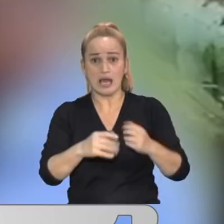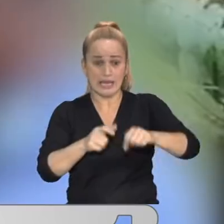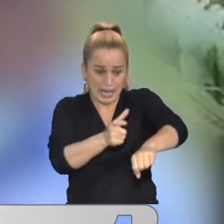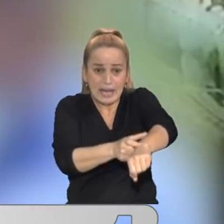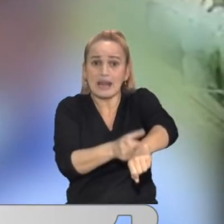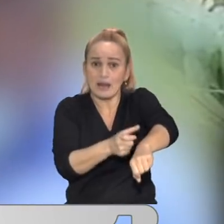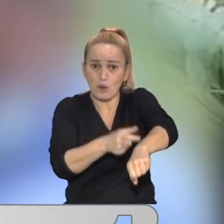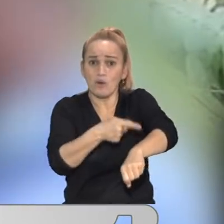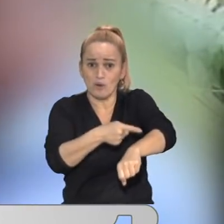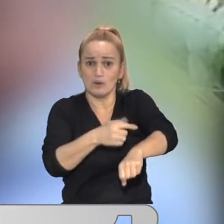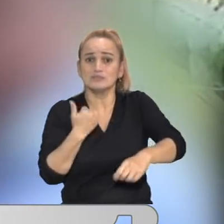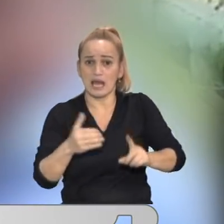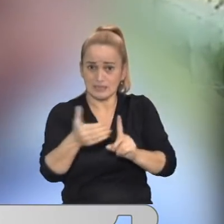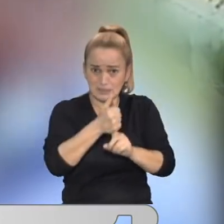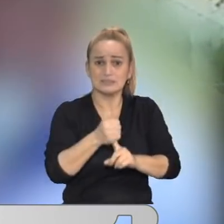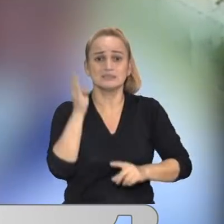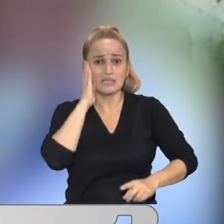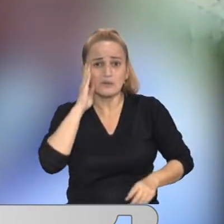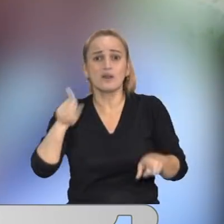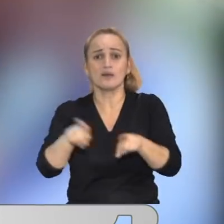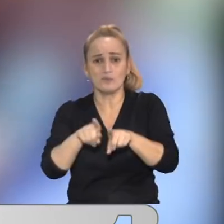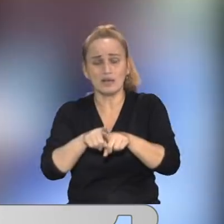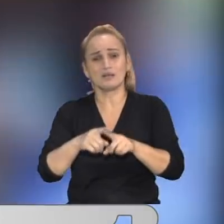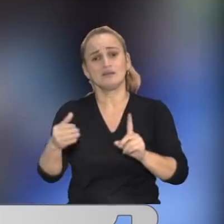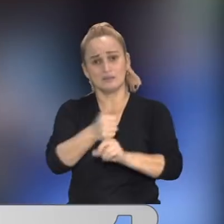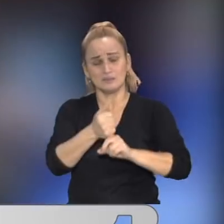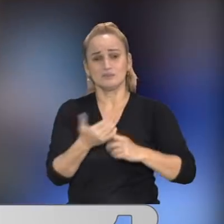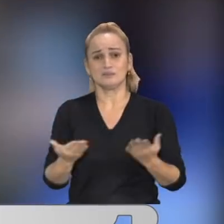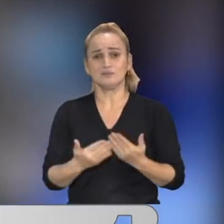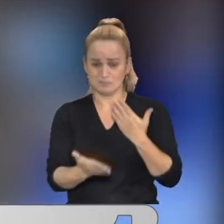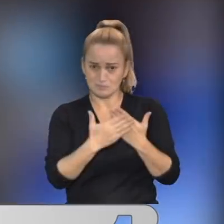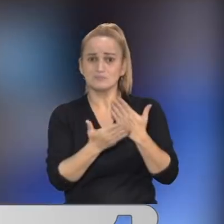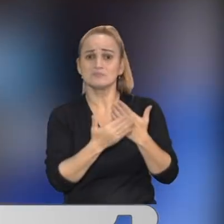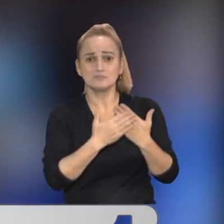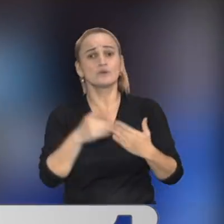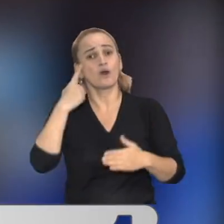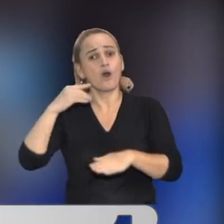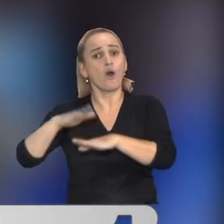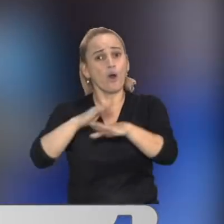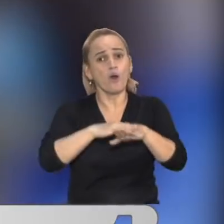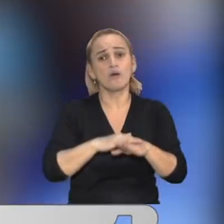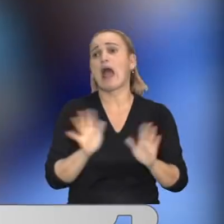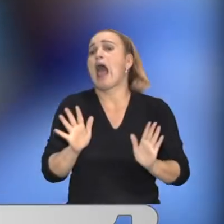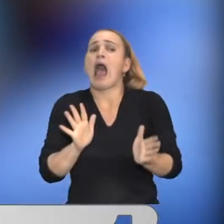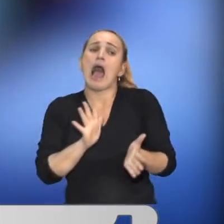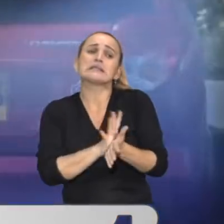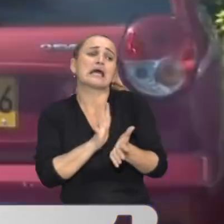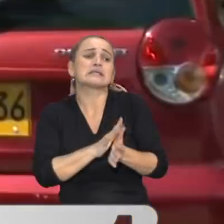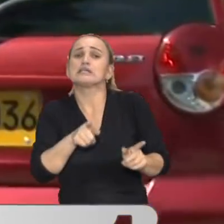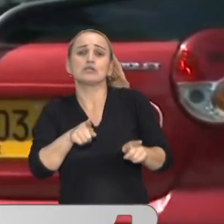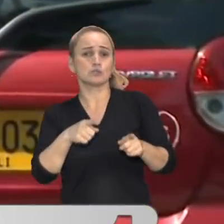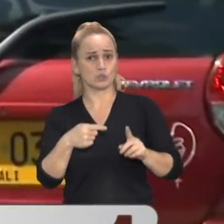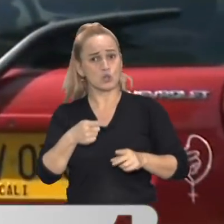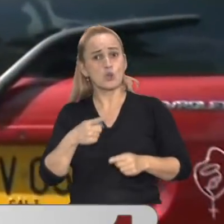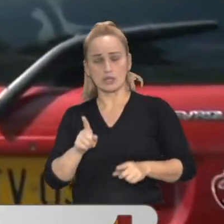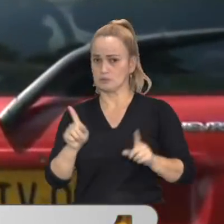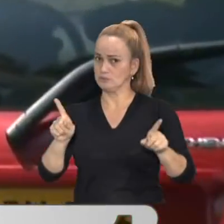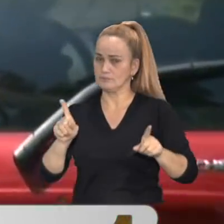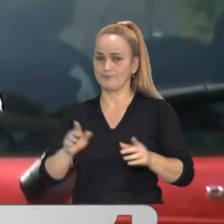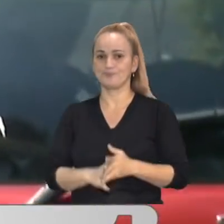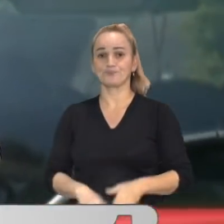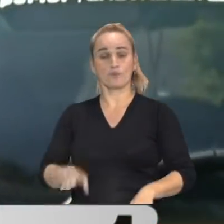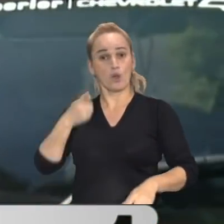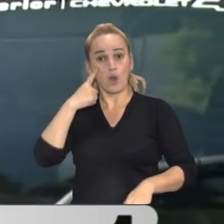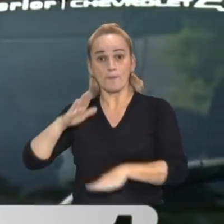reloj, ya encontramos el celular también. Y estas son las evidencias para que no me vayan a venir a decir que no es él. Por su parte, el